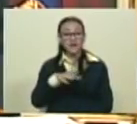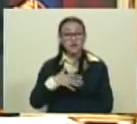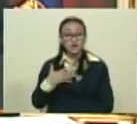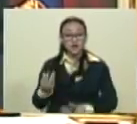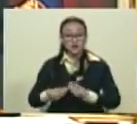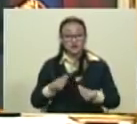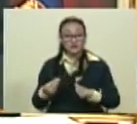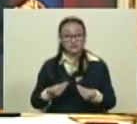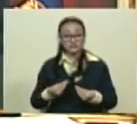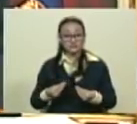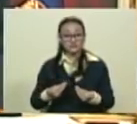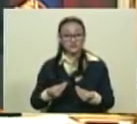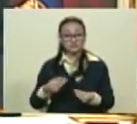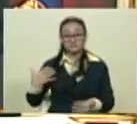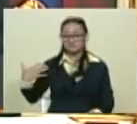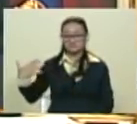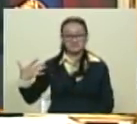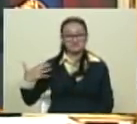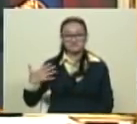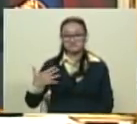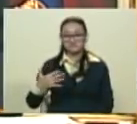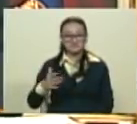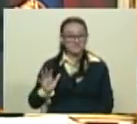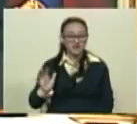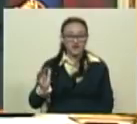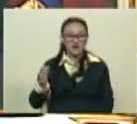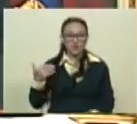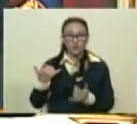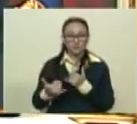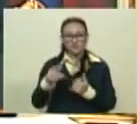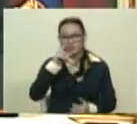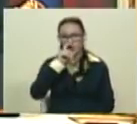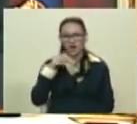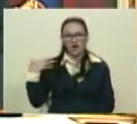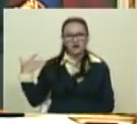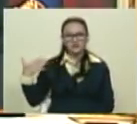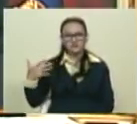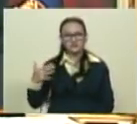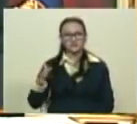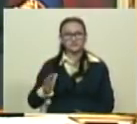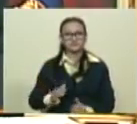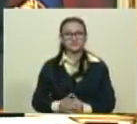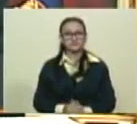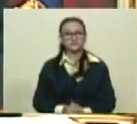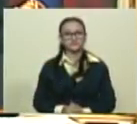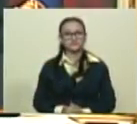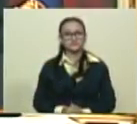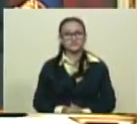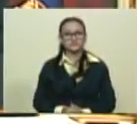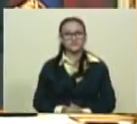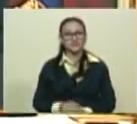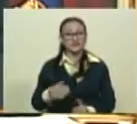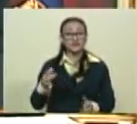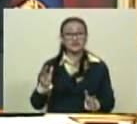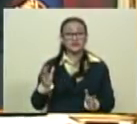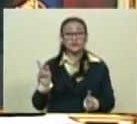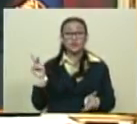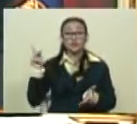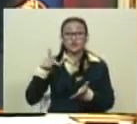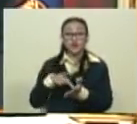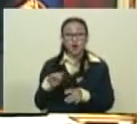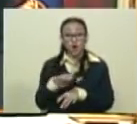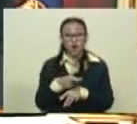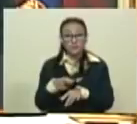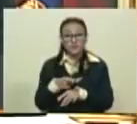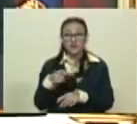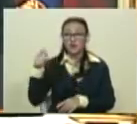hacer durante el transcurso de estos últimos años, particularmente desde la llegada del gobierno de